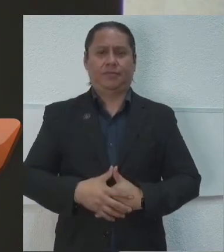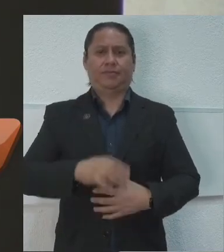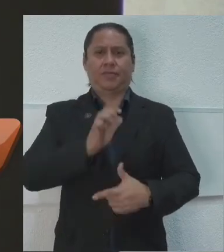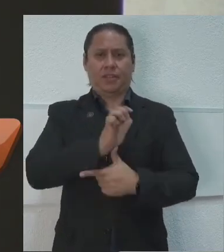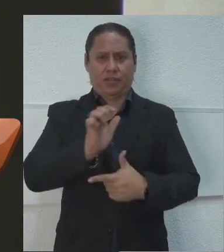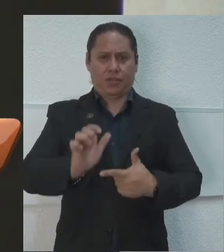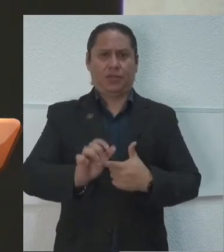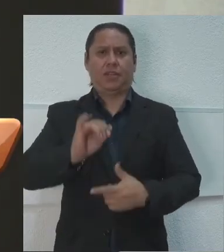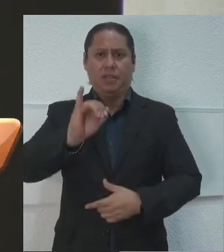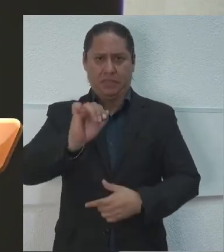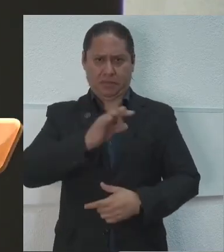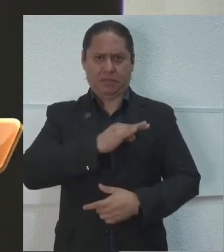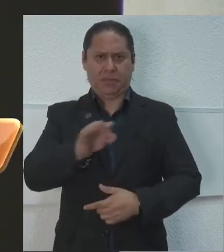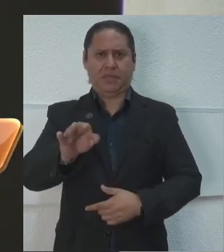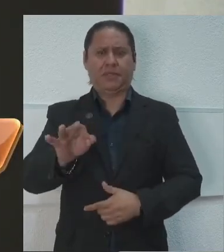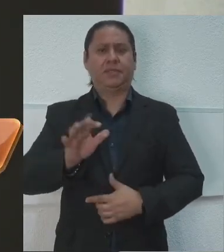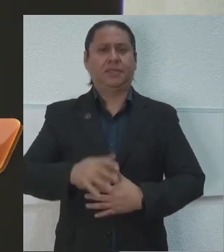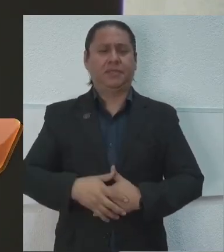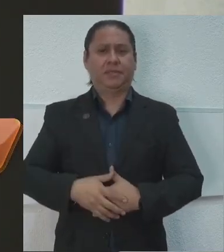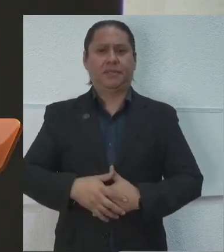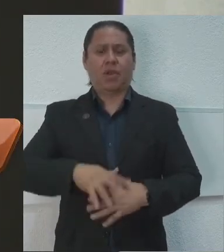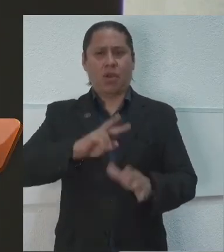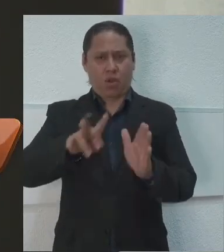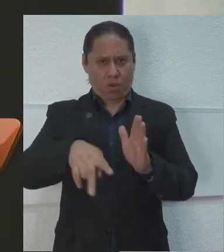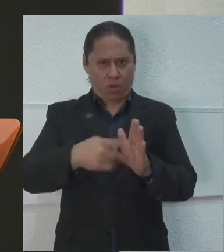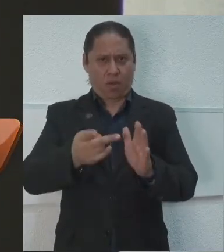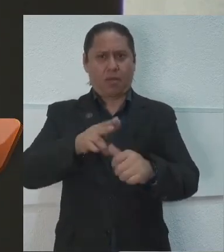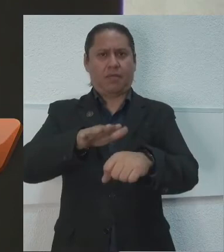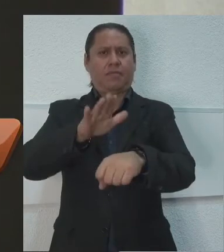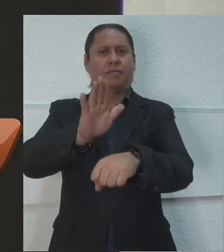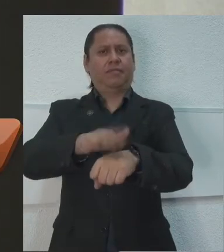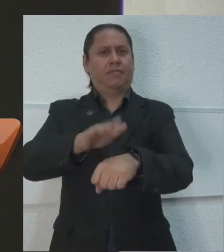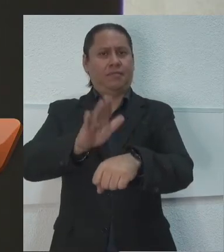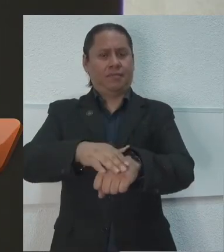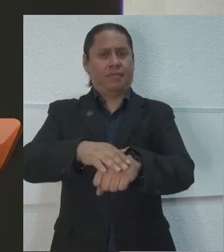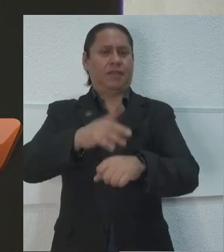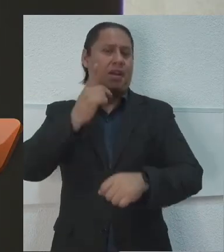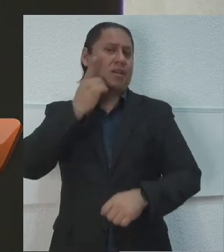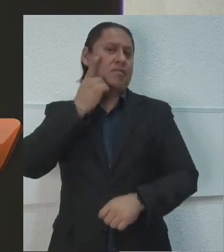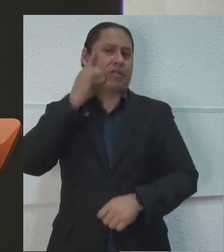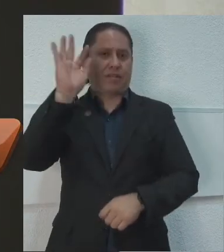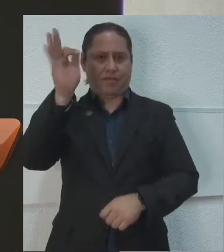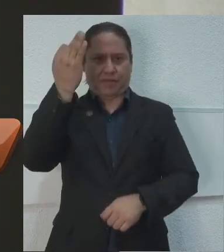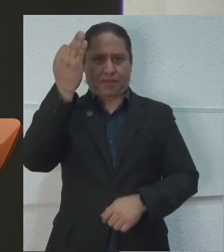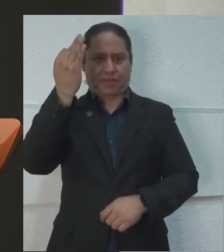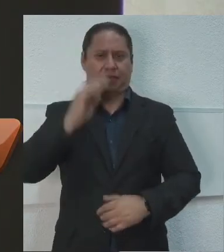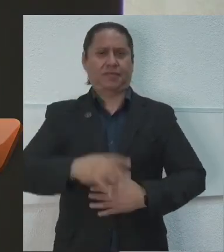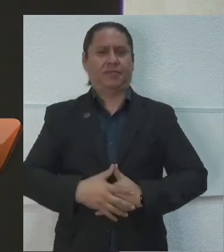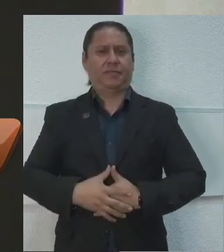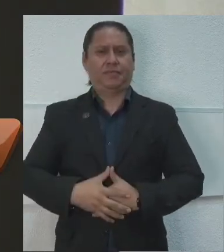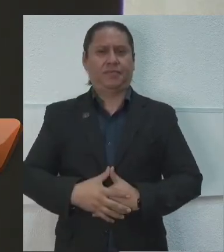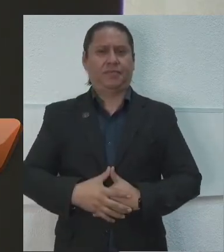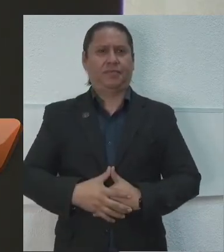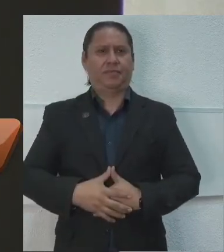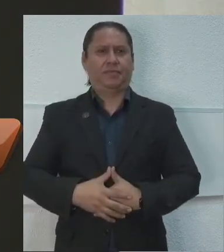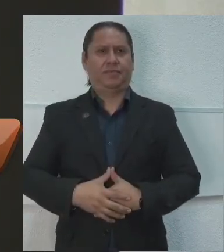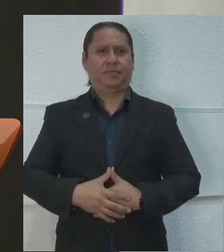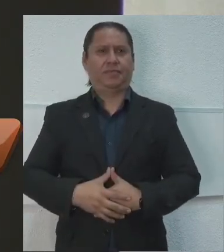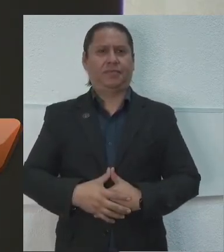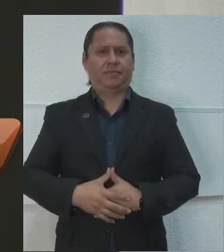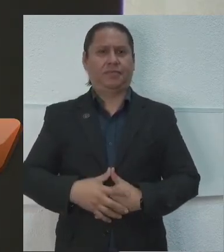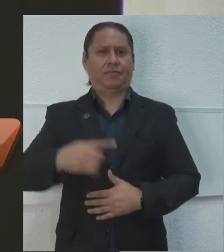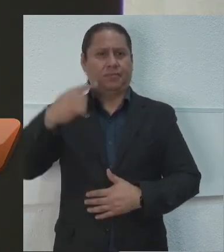Entonces sí se puede. Y de nuevo el llamado a los diputados federales de Chiapas a que